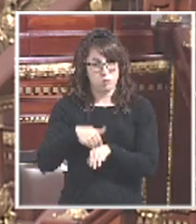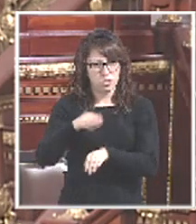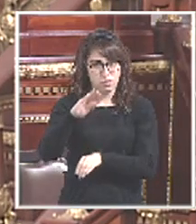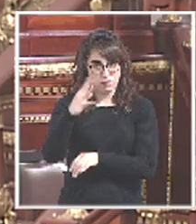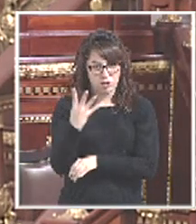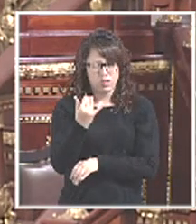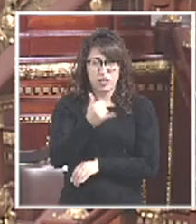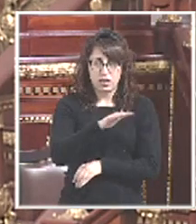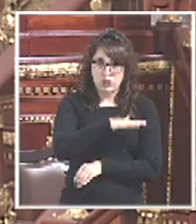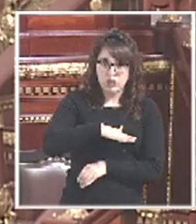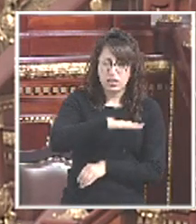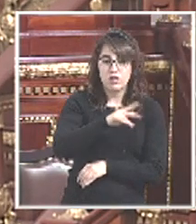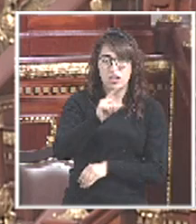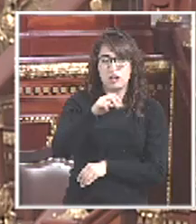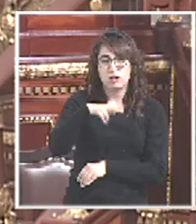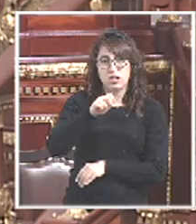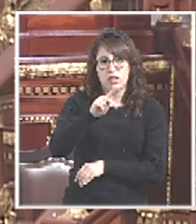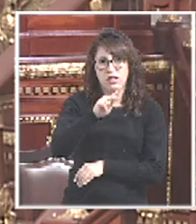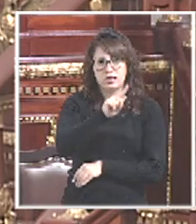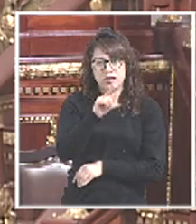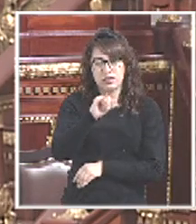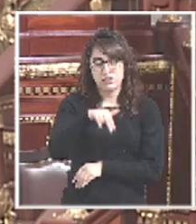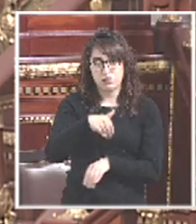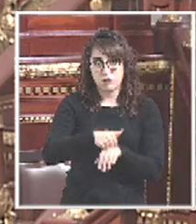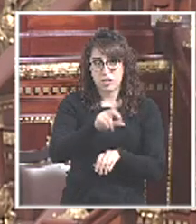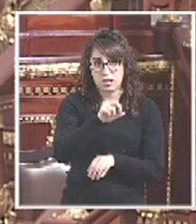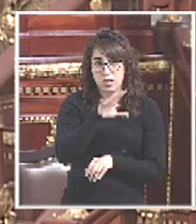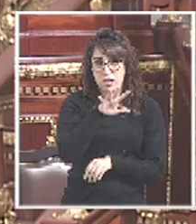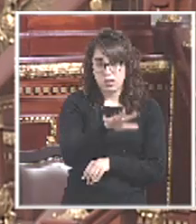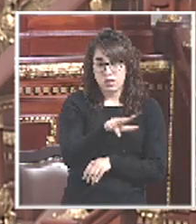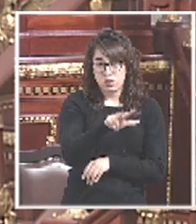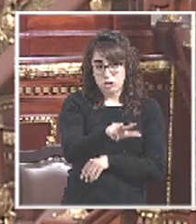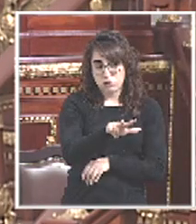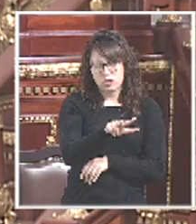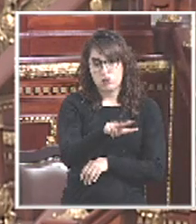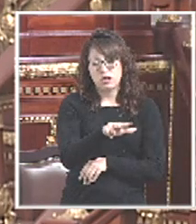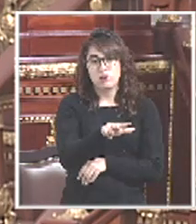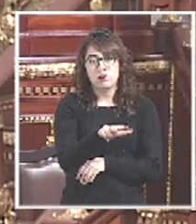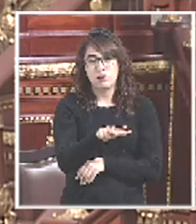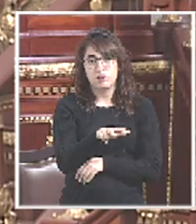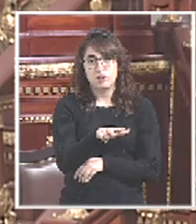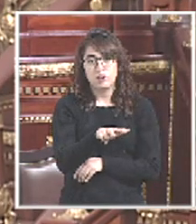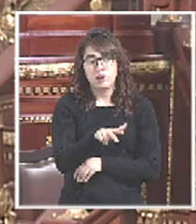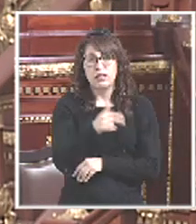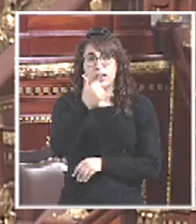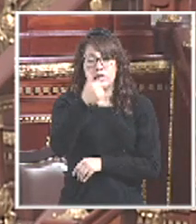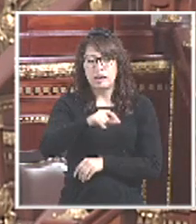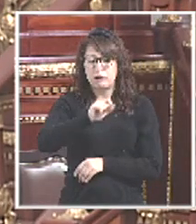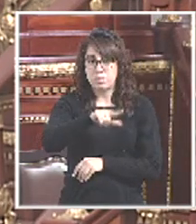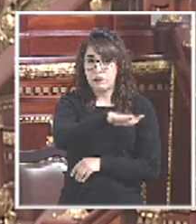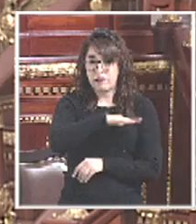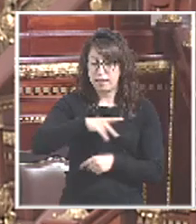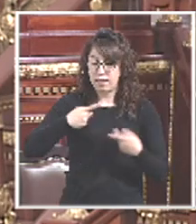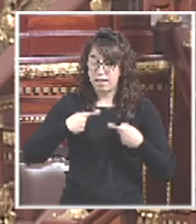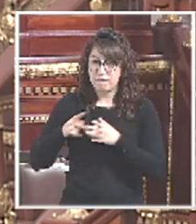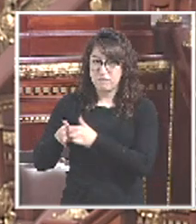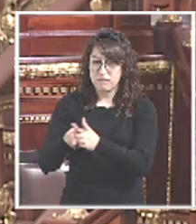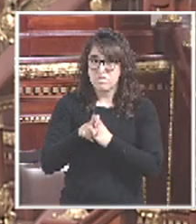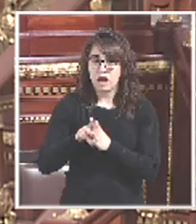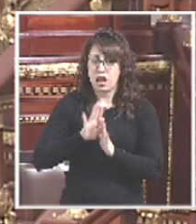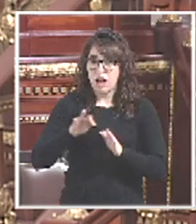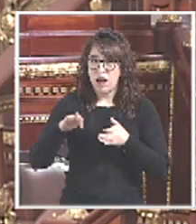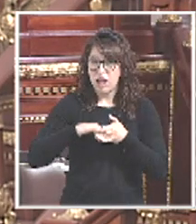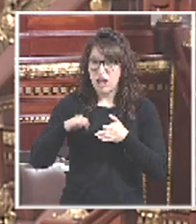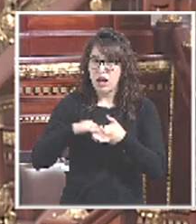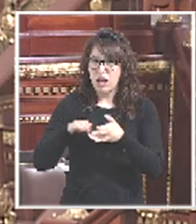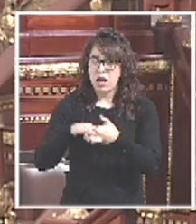y Tonatzin 38, como parte de la solución a la problemática referida y que los vecinos del lugar han presentado una nueva